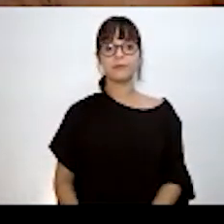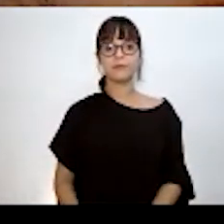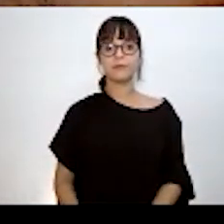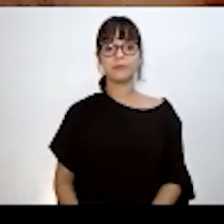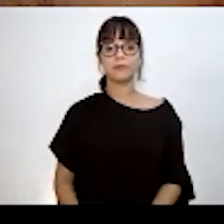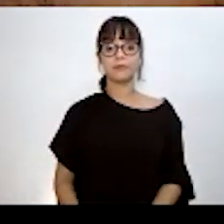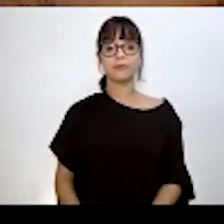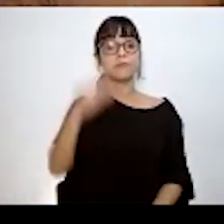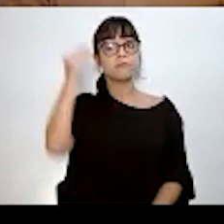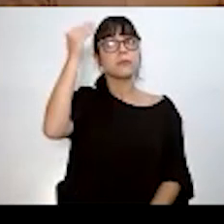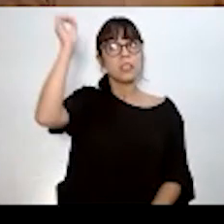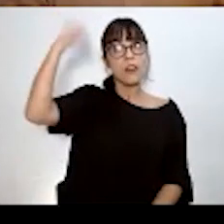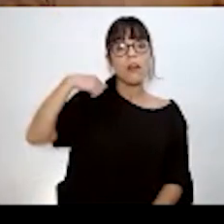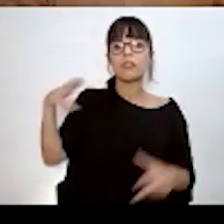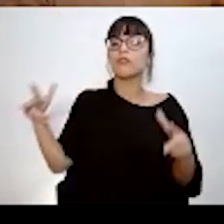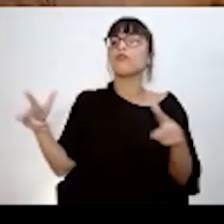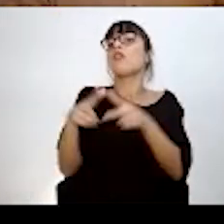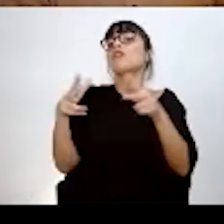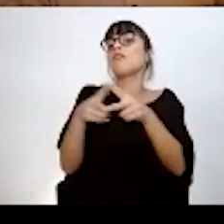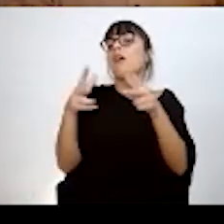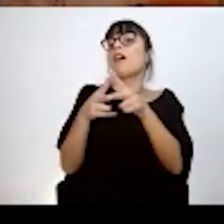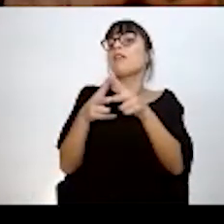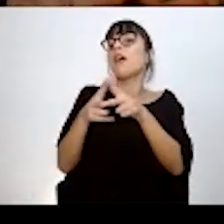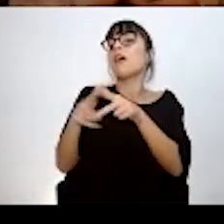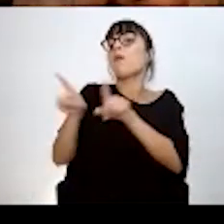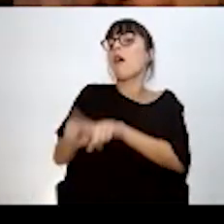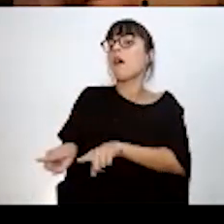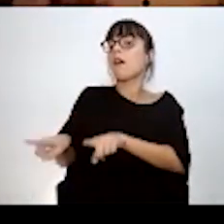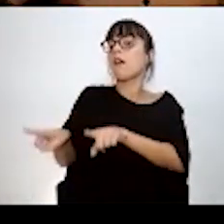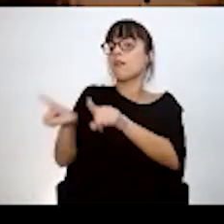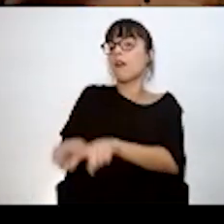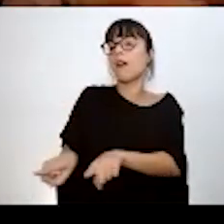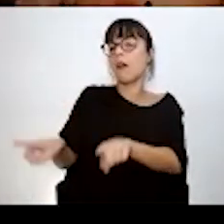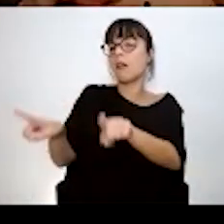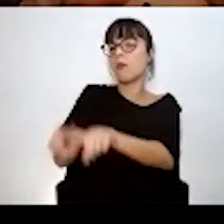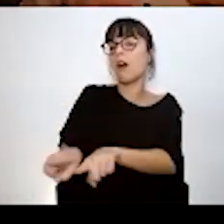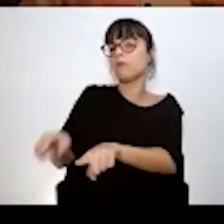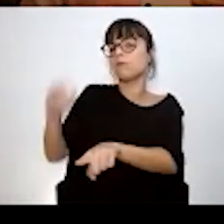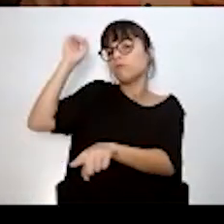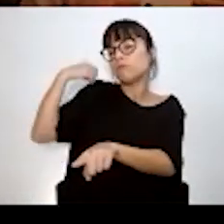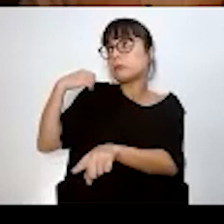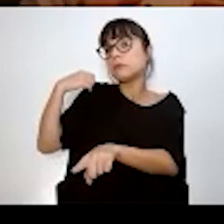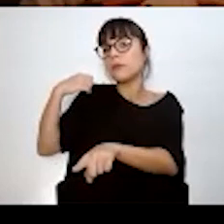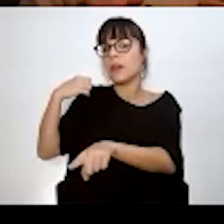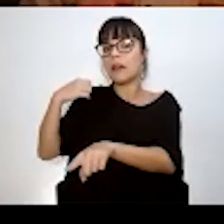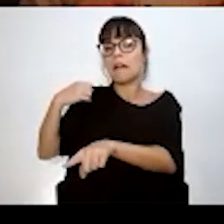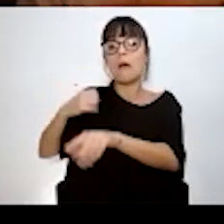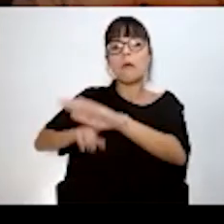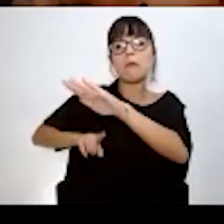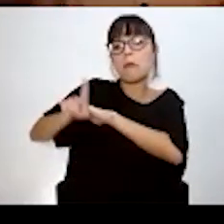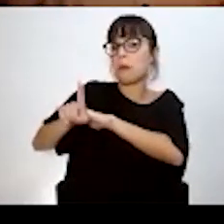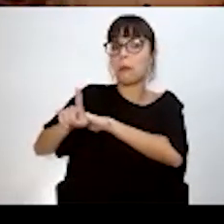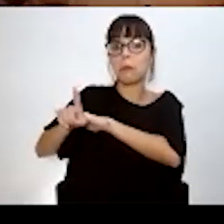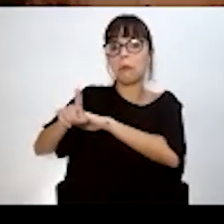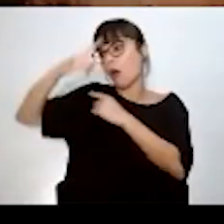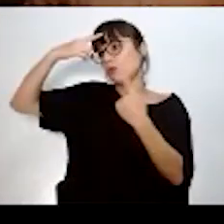una sociedad que vivió aislada en el tiempo, donde su desarrollo histórico es completamente local e interno, ajeno a todo aquello que